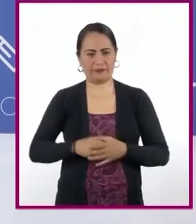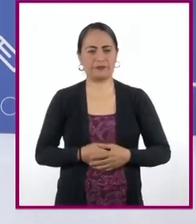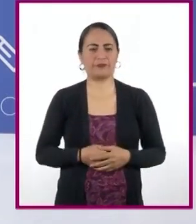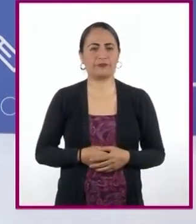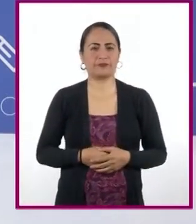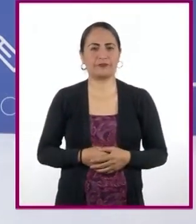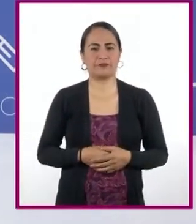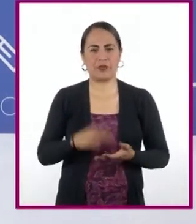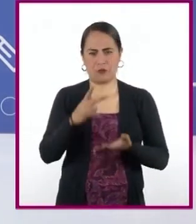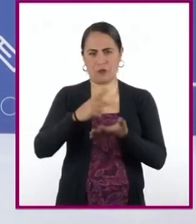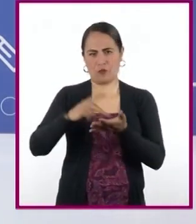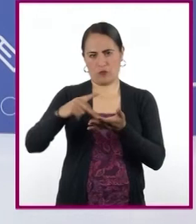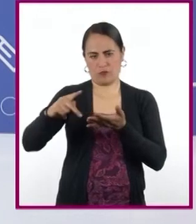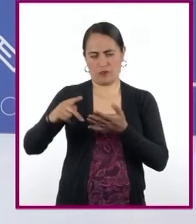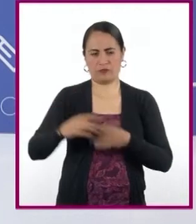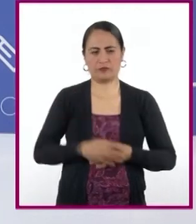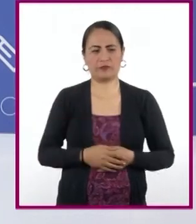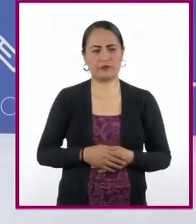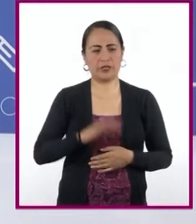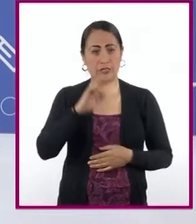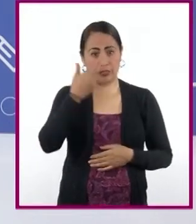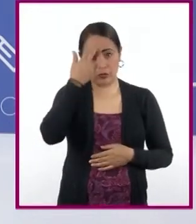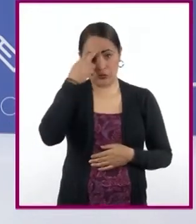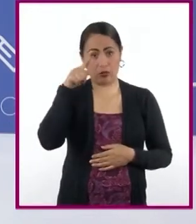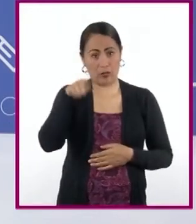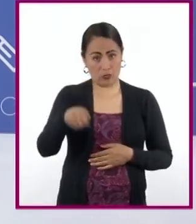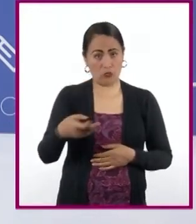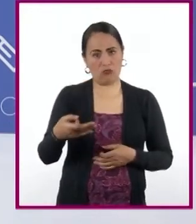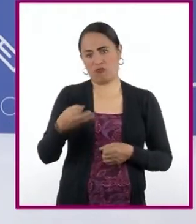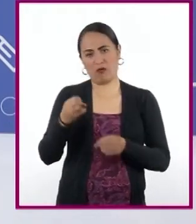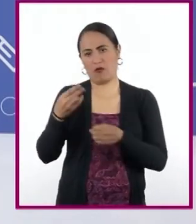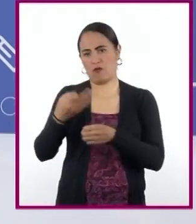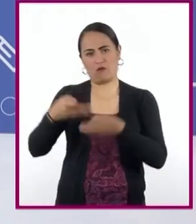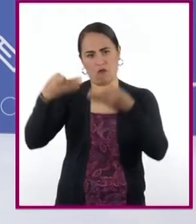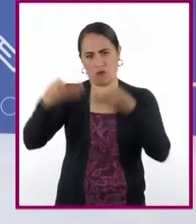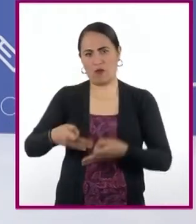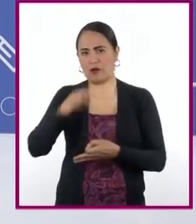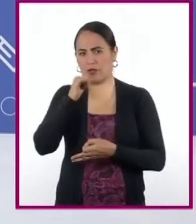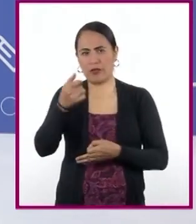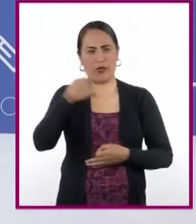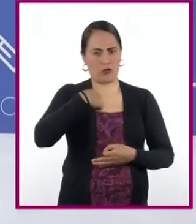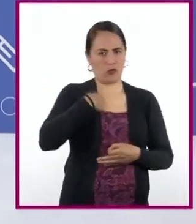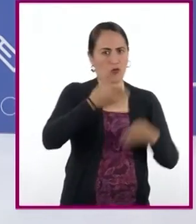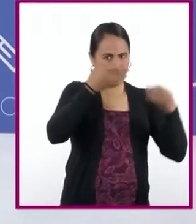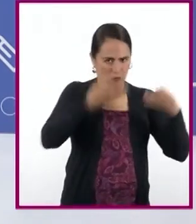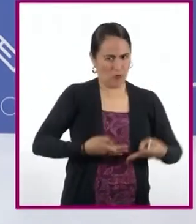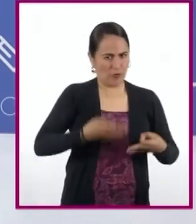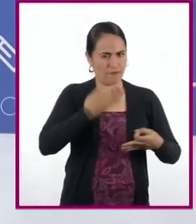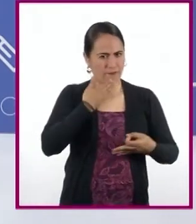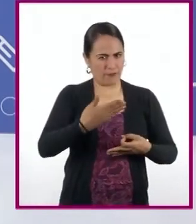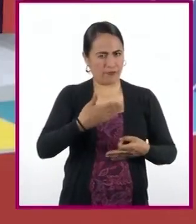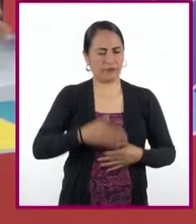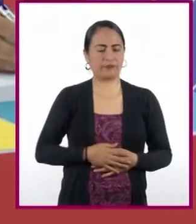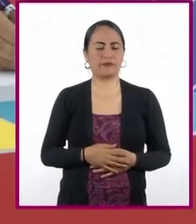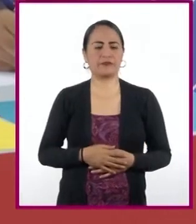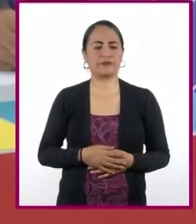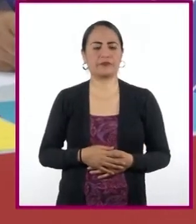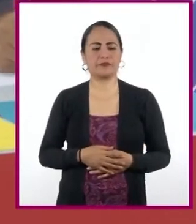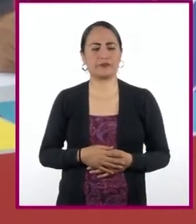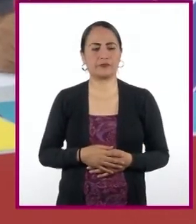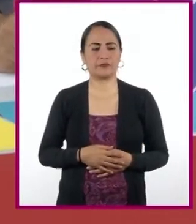marcador. Gracias. Recuerda, tú eres informal y yo formal. ¿Sale? Aquí hay hojas. Gracias.